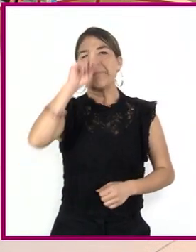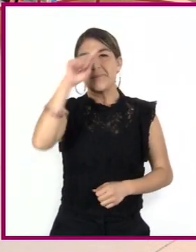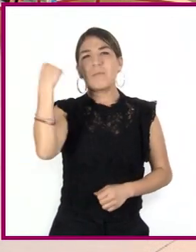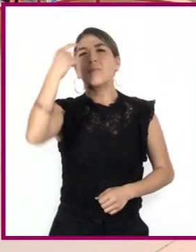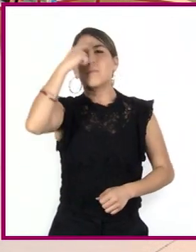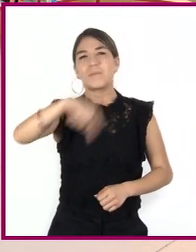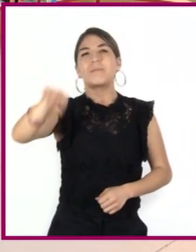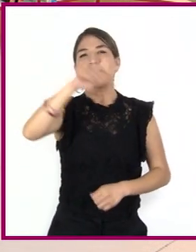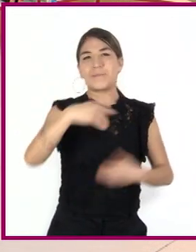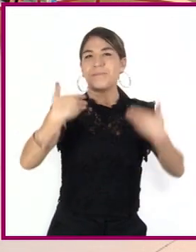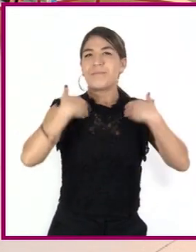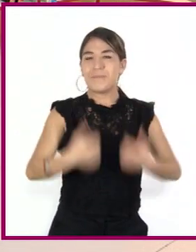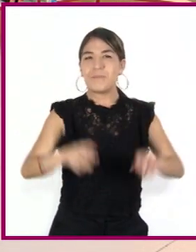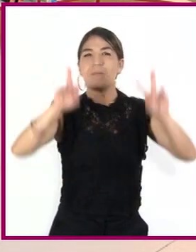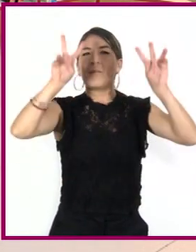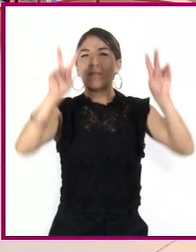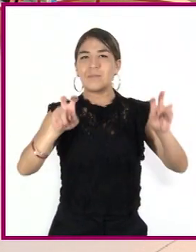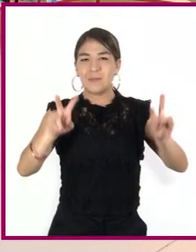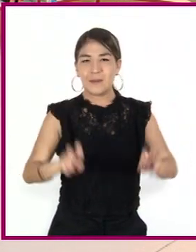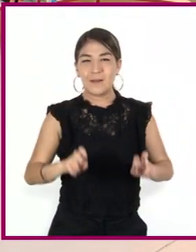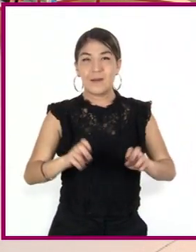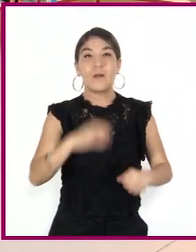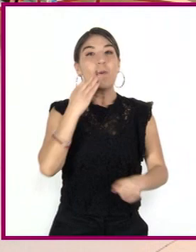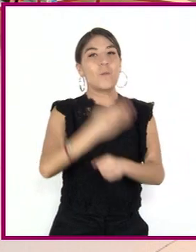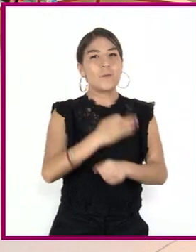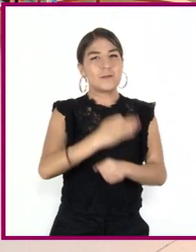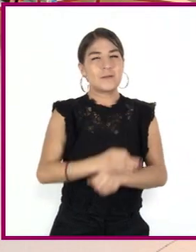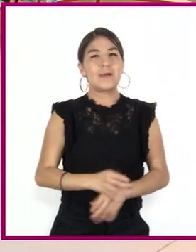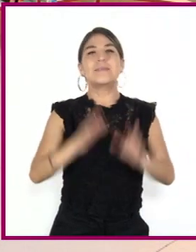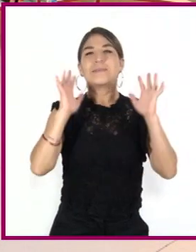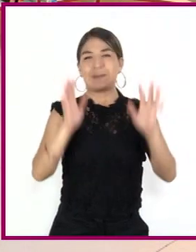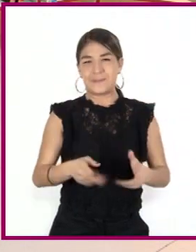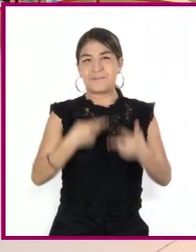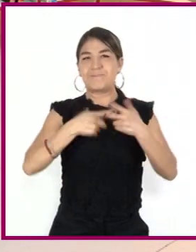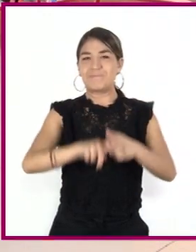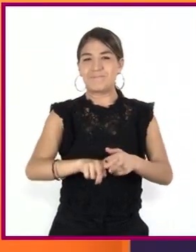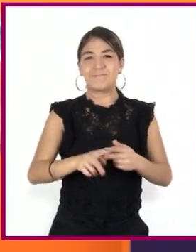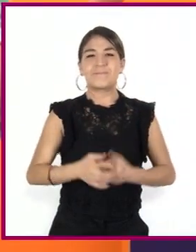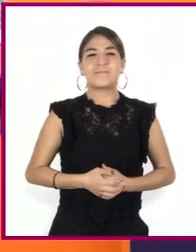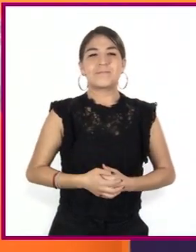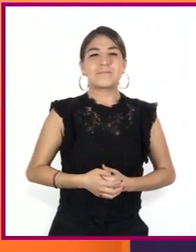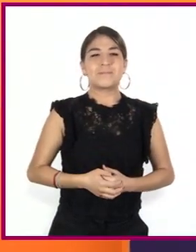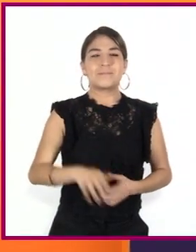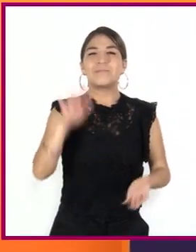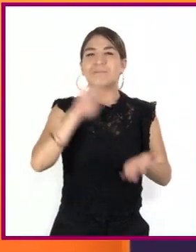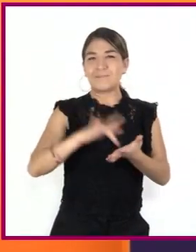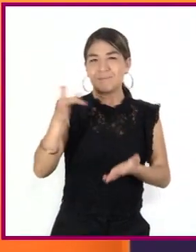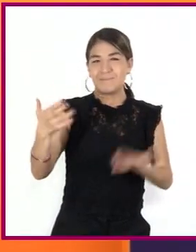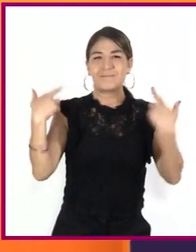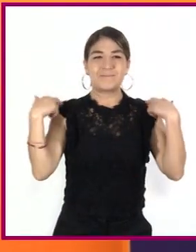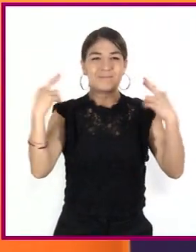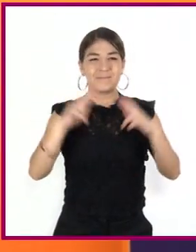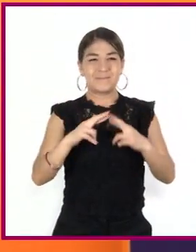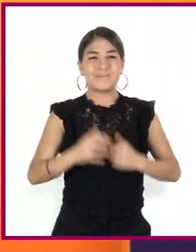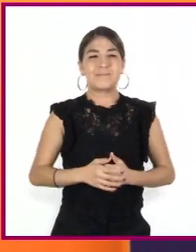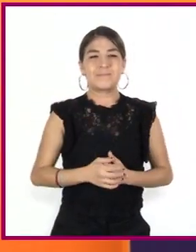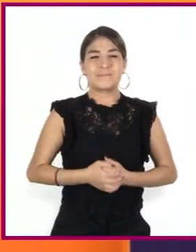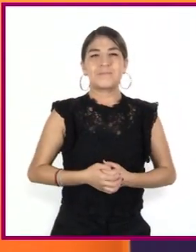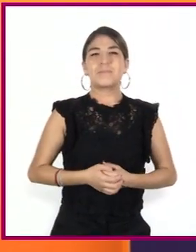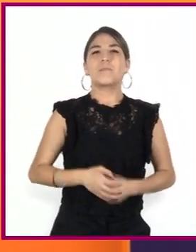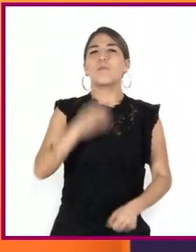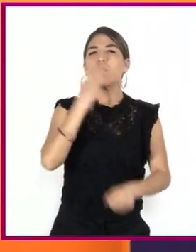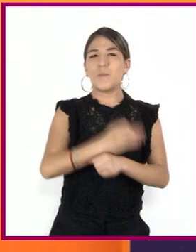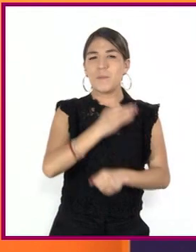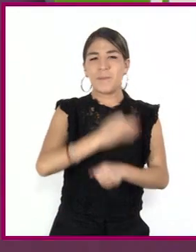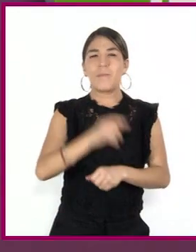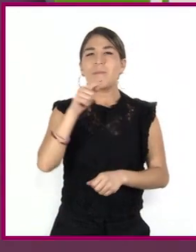la comprensión de los temas. Ahora sí, comencemos. Gracias, Enrique. Para iniciar con nuestro